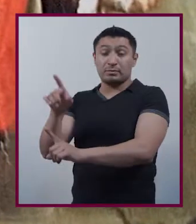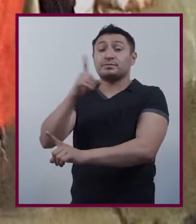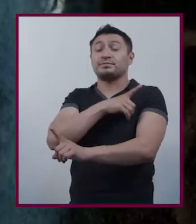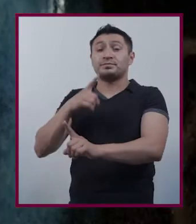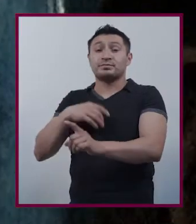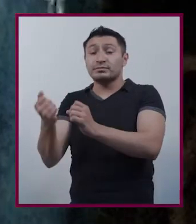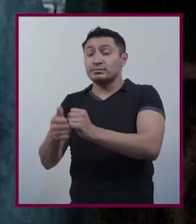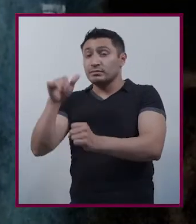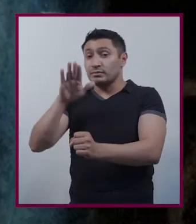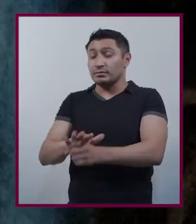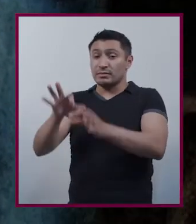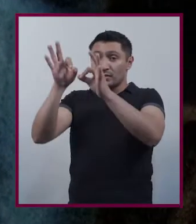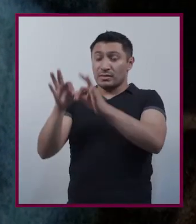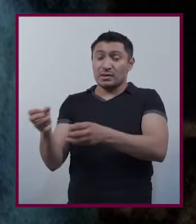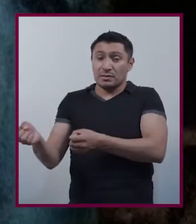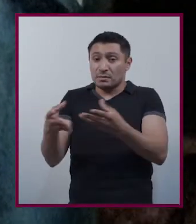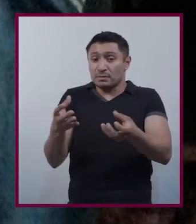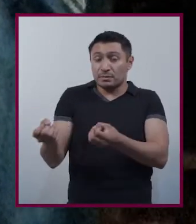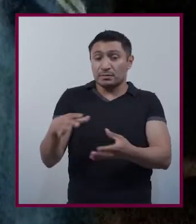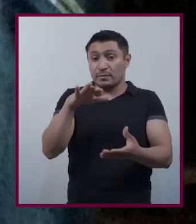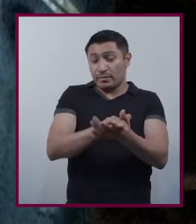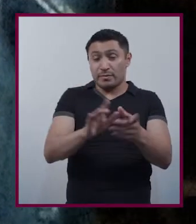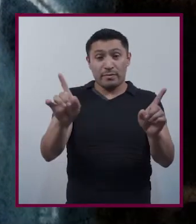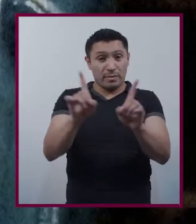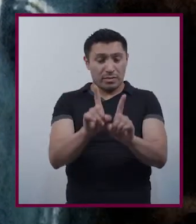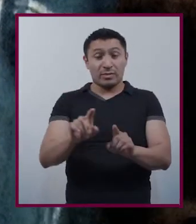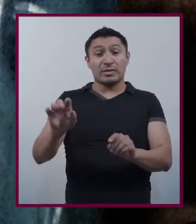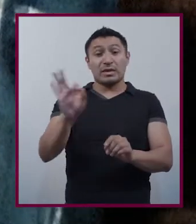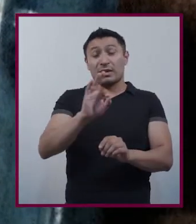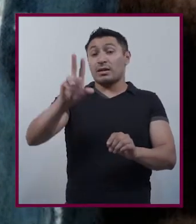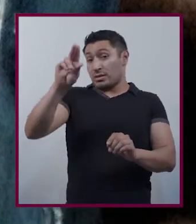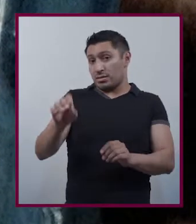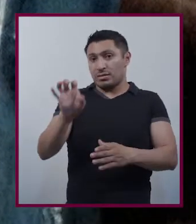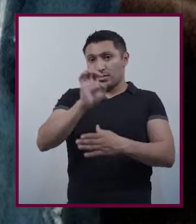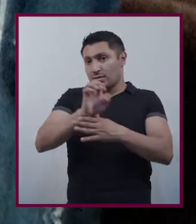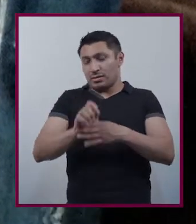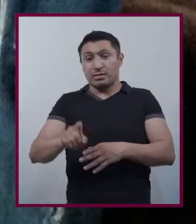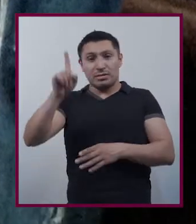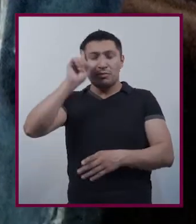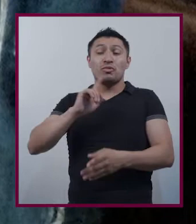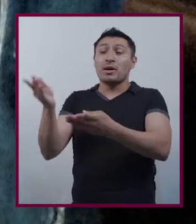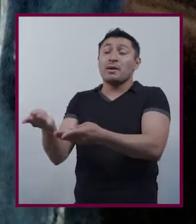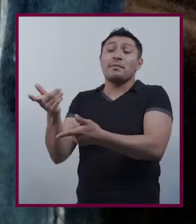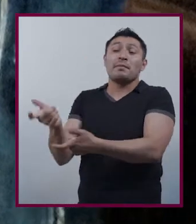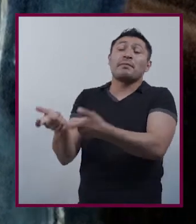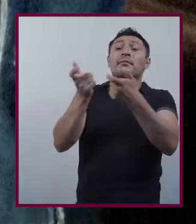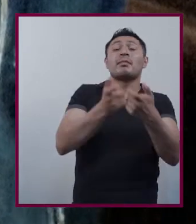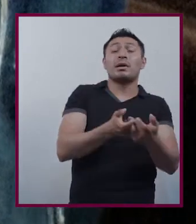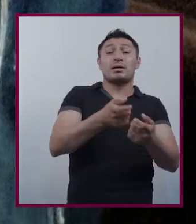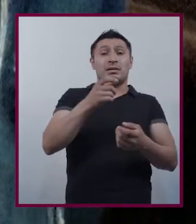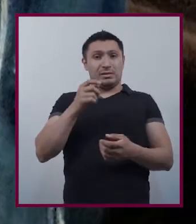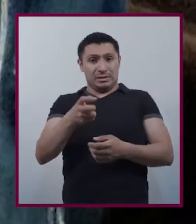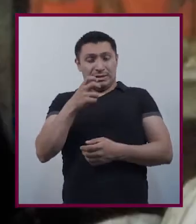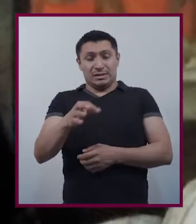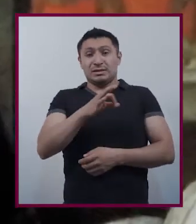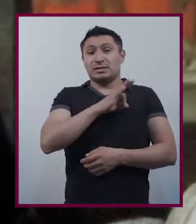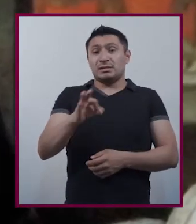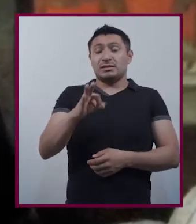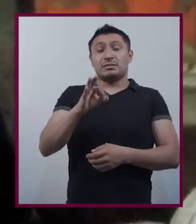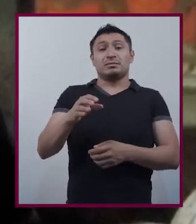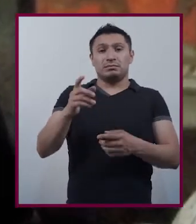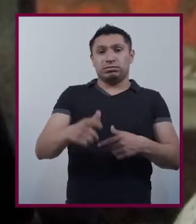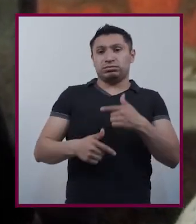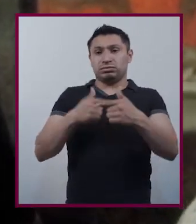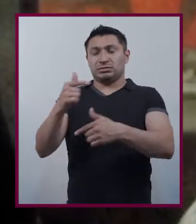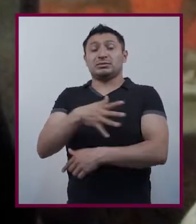debía administrarla muy bien. De lo contrario, la mujer la podía reclamar. Además, esta dote se podía heredar a